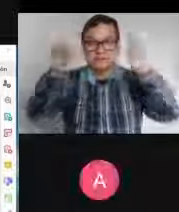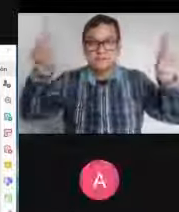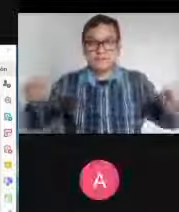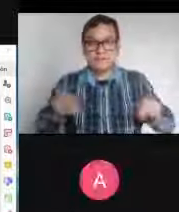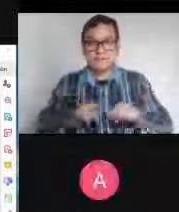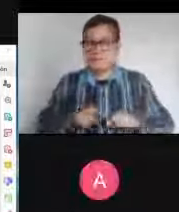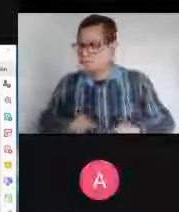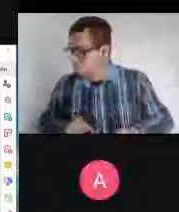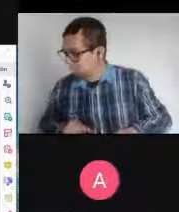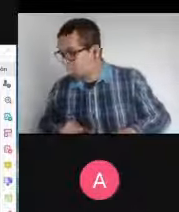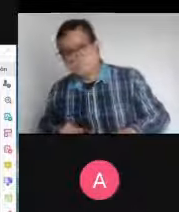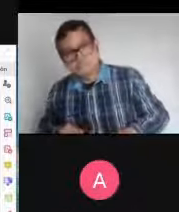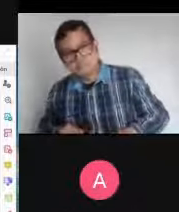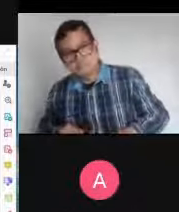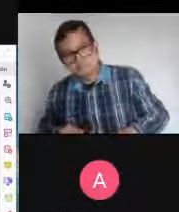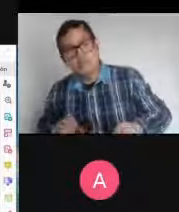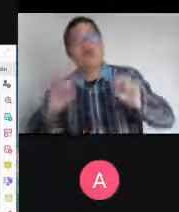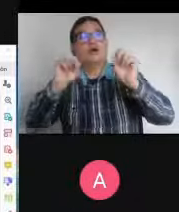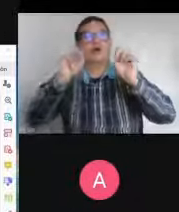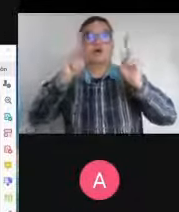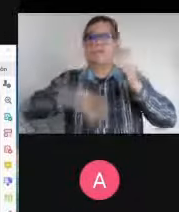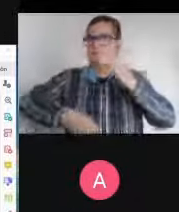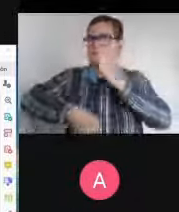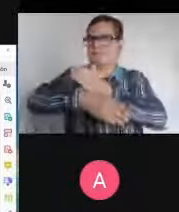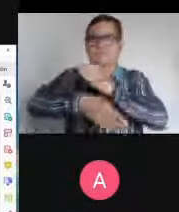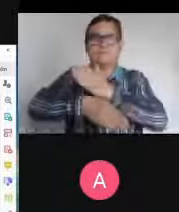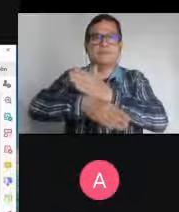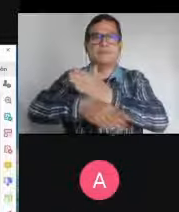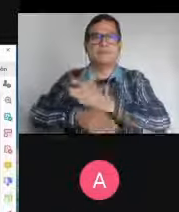listos. Entonces, continuamos.